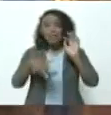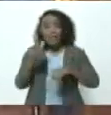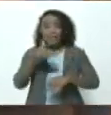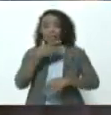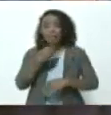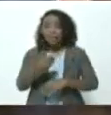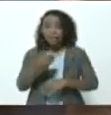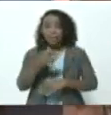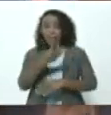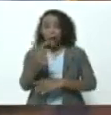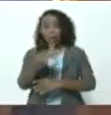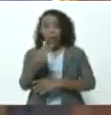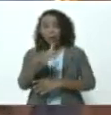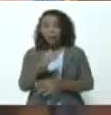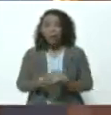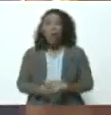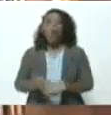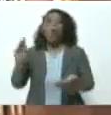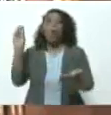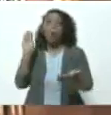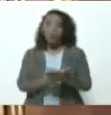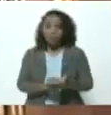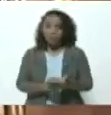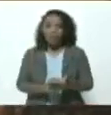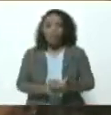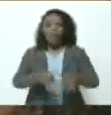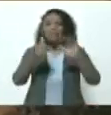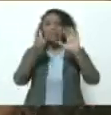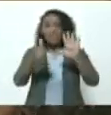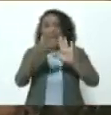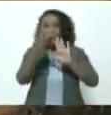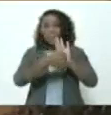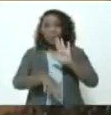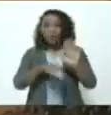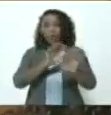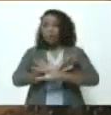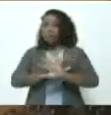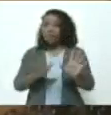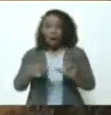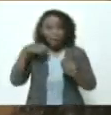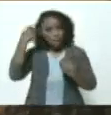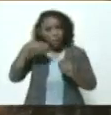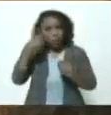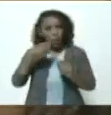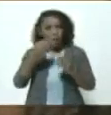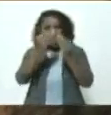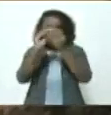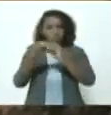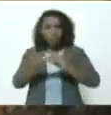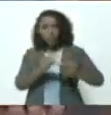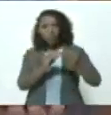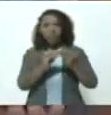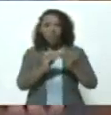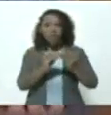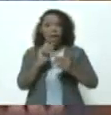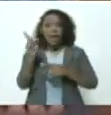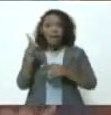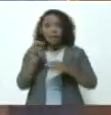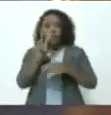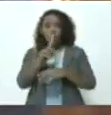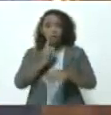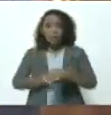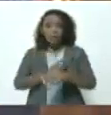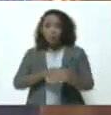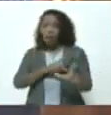diciembre, vuelven a aparecer otros 6 capítulos que ya están grabados y editados. O sea, ya esas dos partes